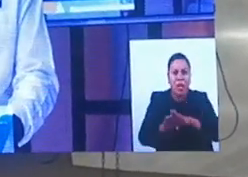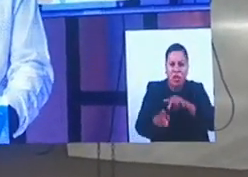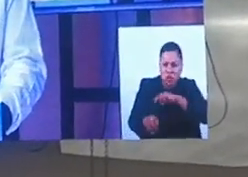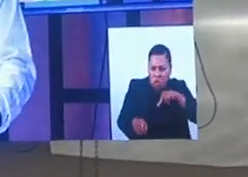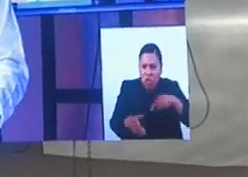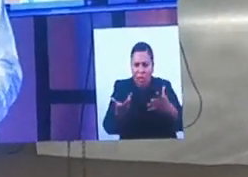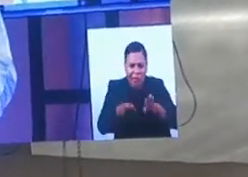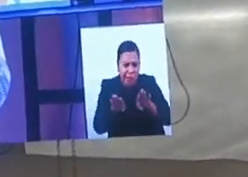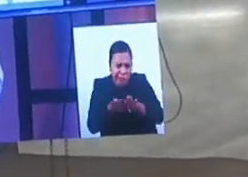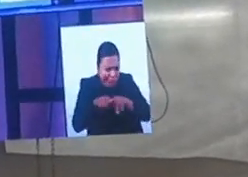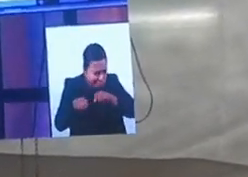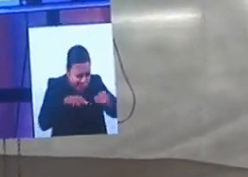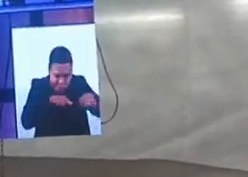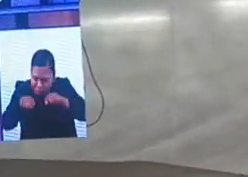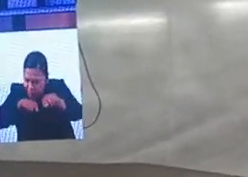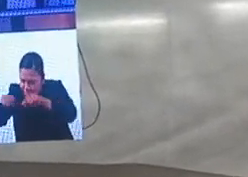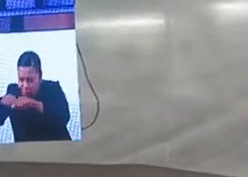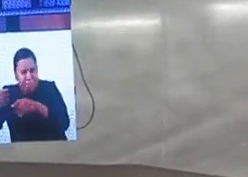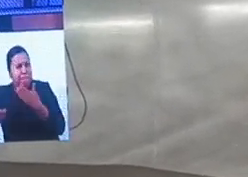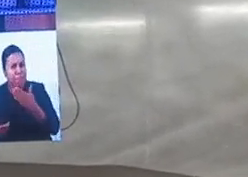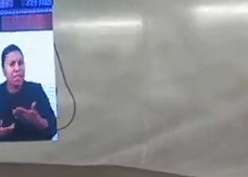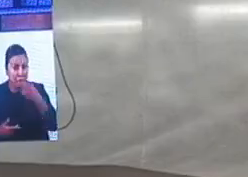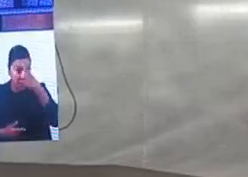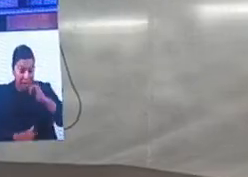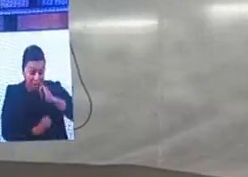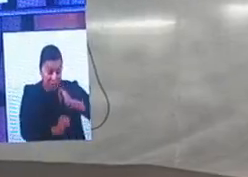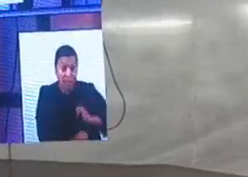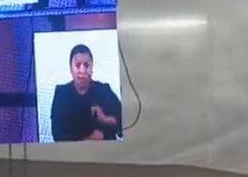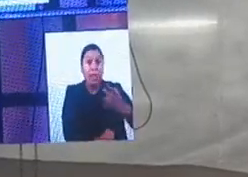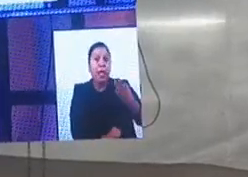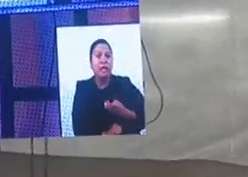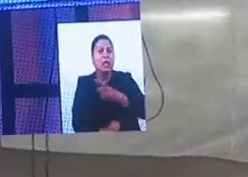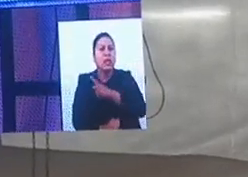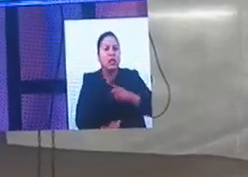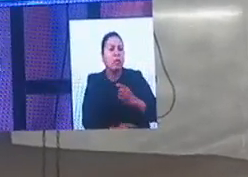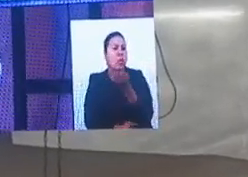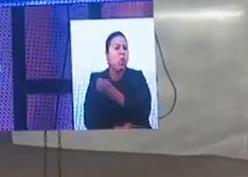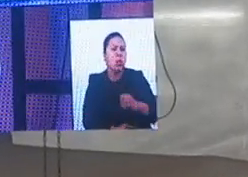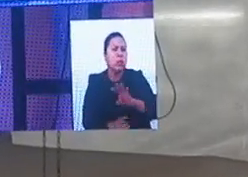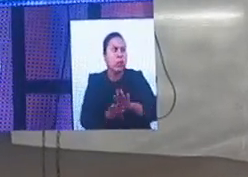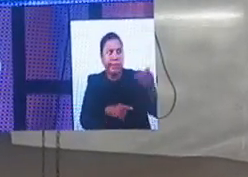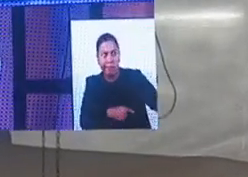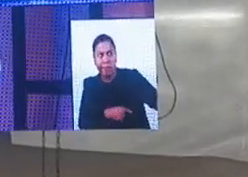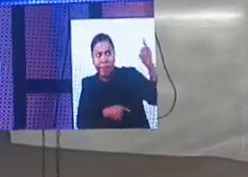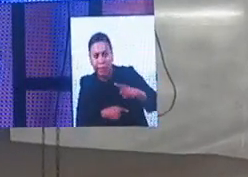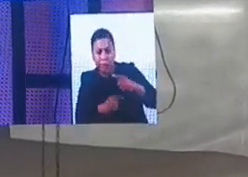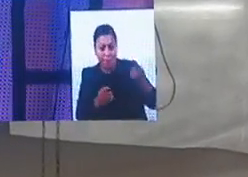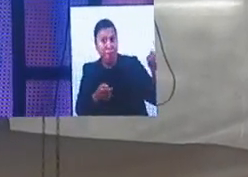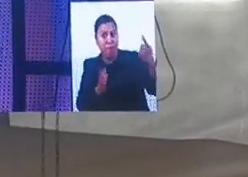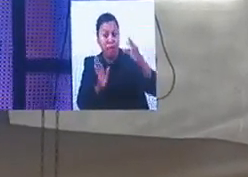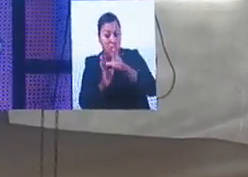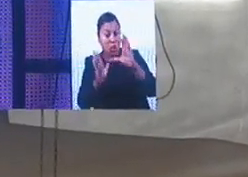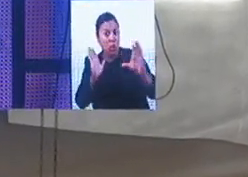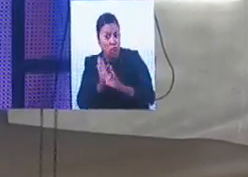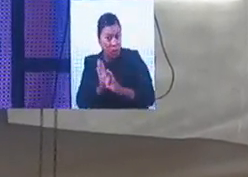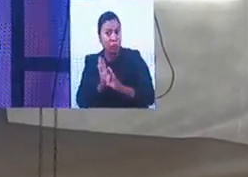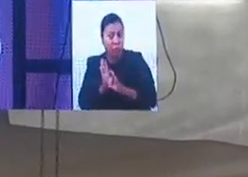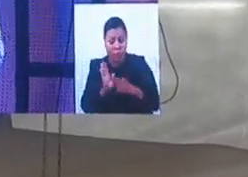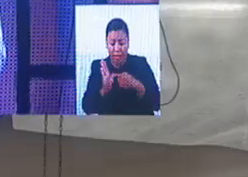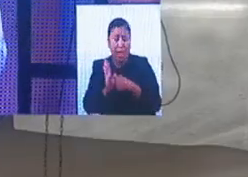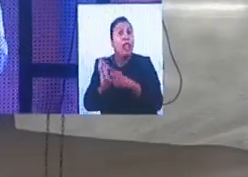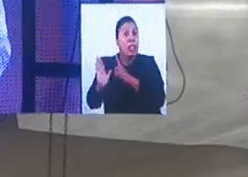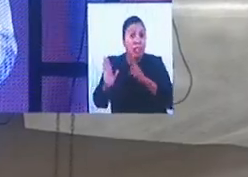debidamente direccionadas en donde la autoridad tenga la obligación de cumplir con el mandato constitucional de